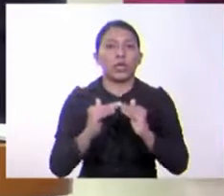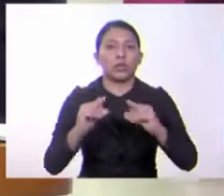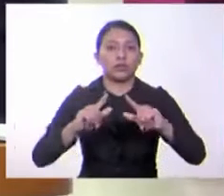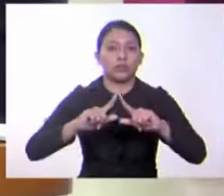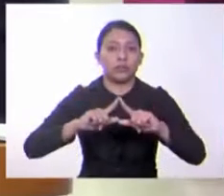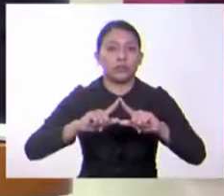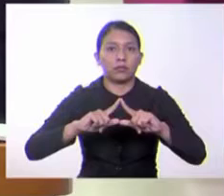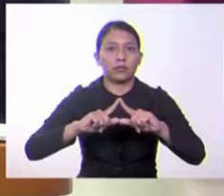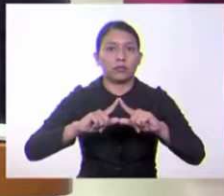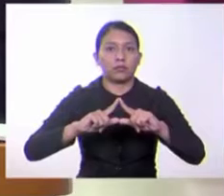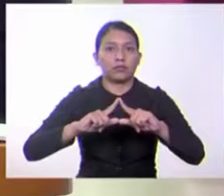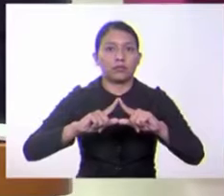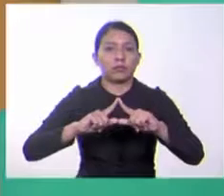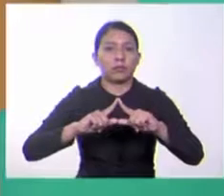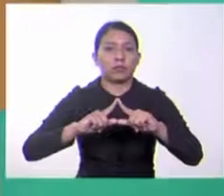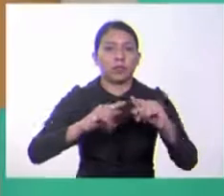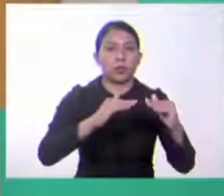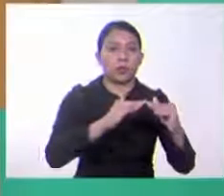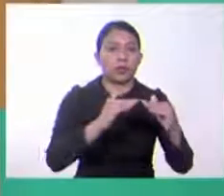Dos